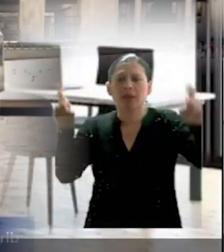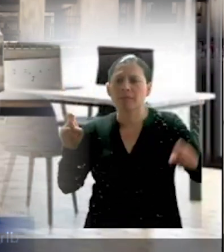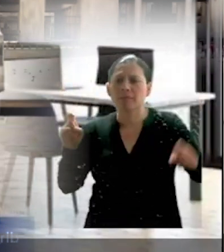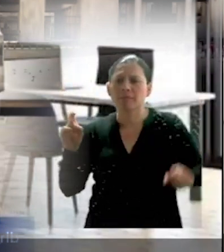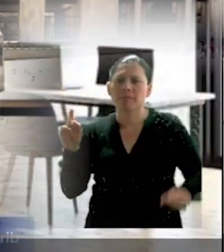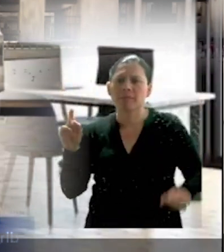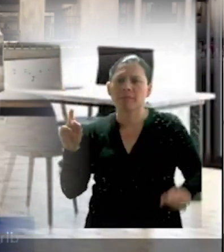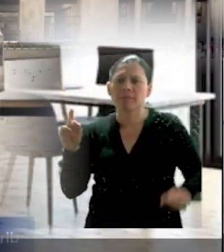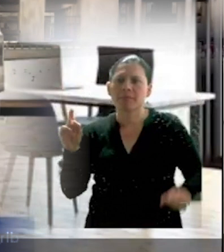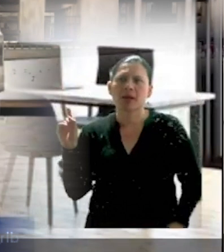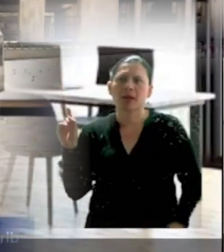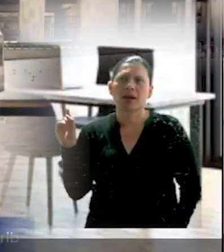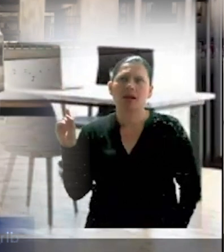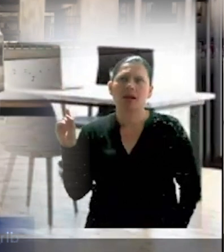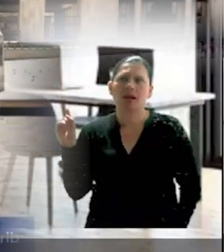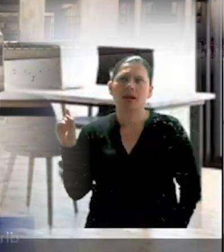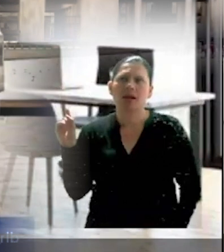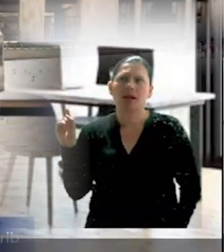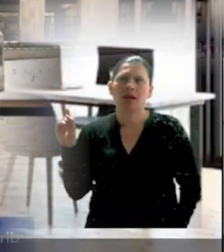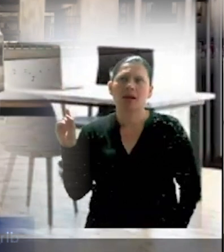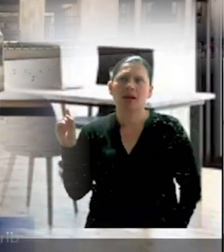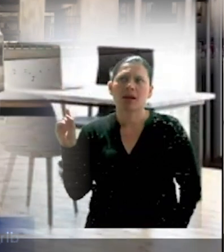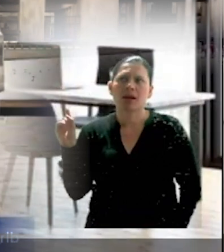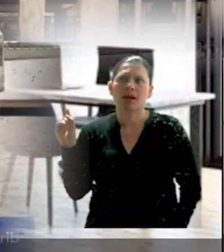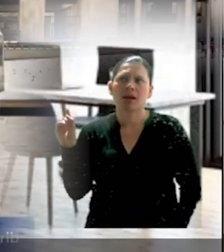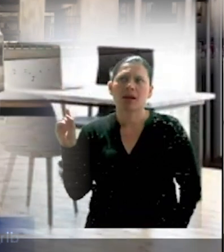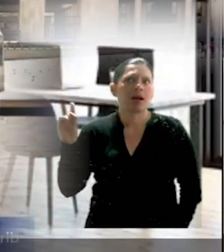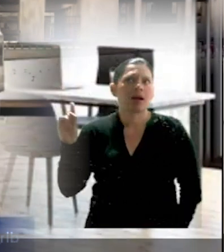y sobre todo porque